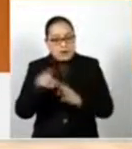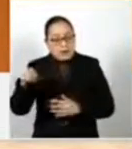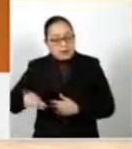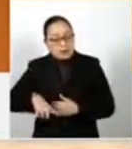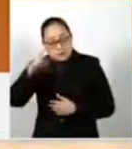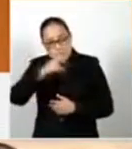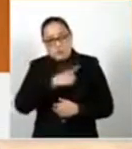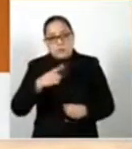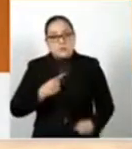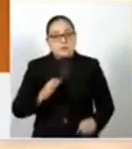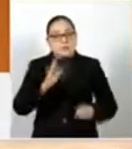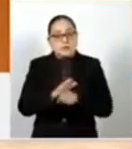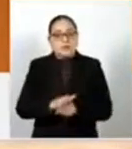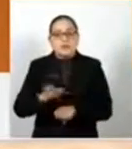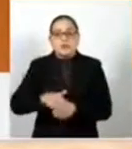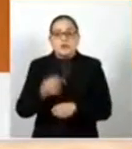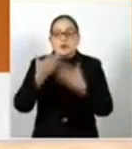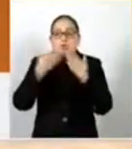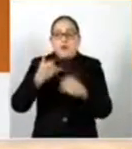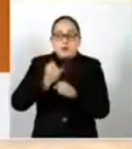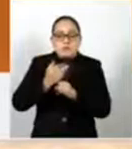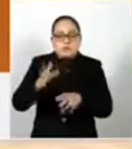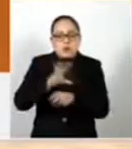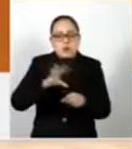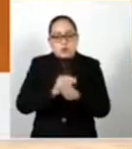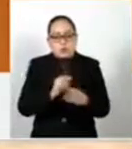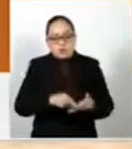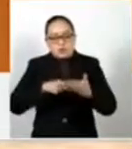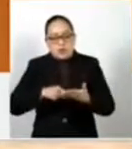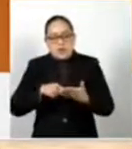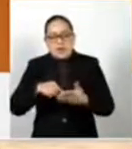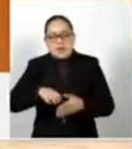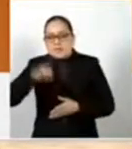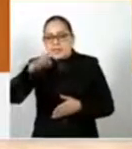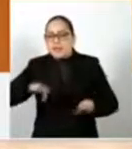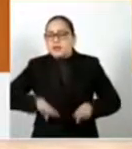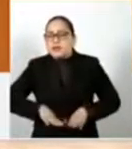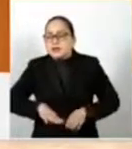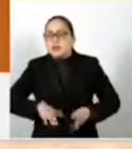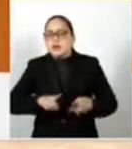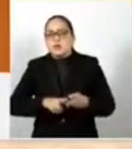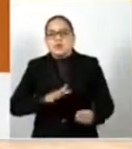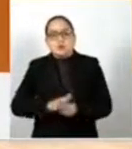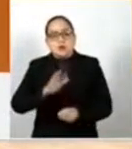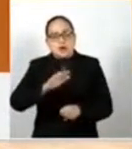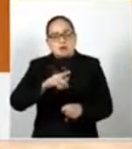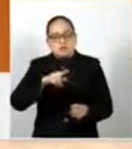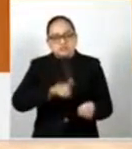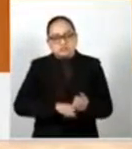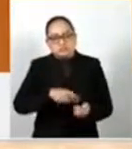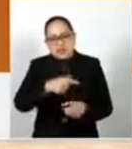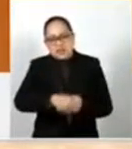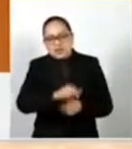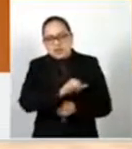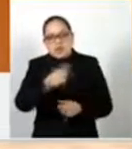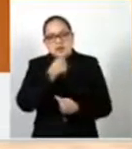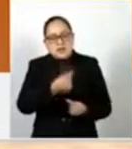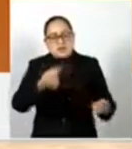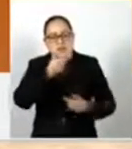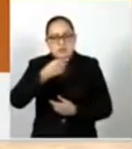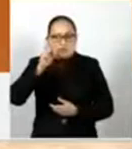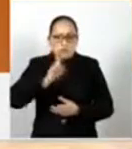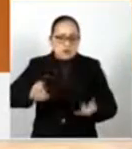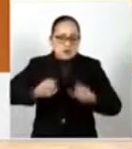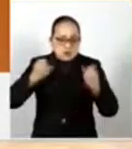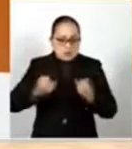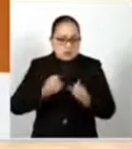Resulta indignante que la falta de datos sobre la edad, las características y la vulnerabilidad de las niñas, niños y adolescentes